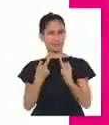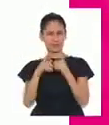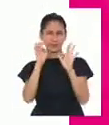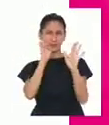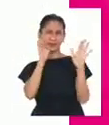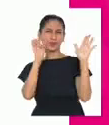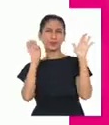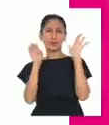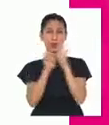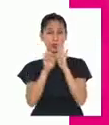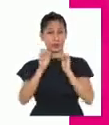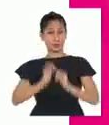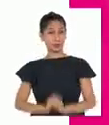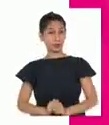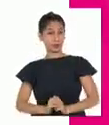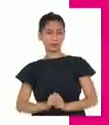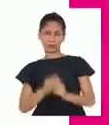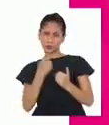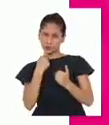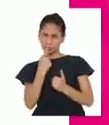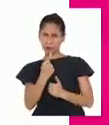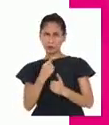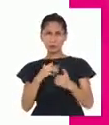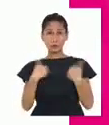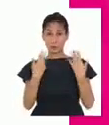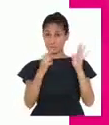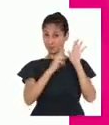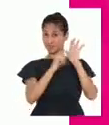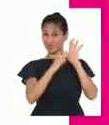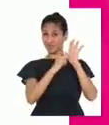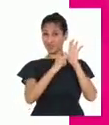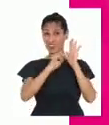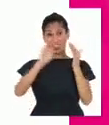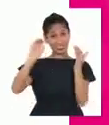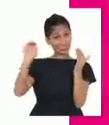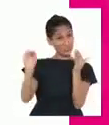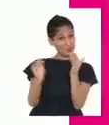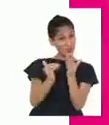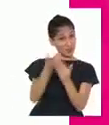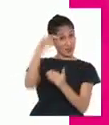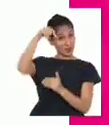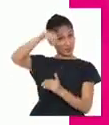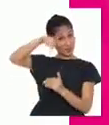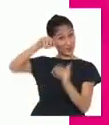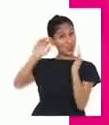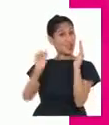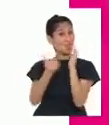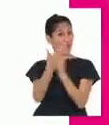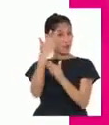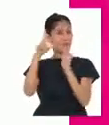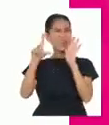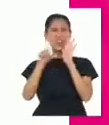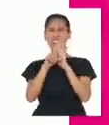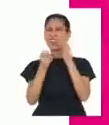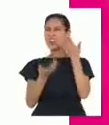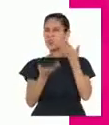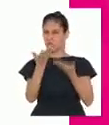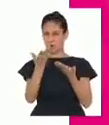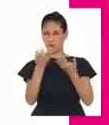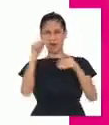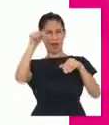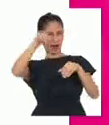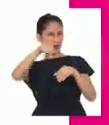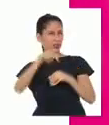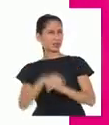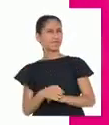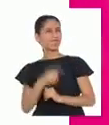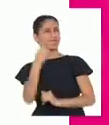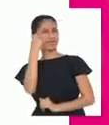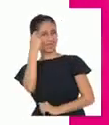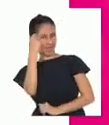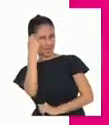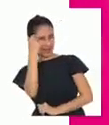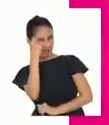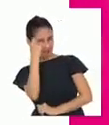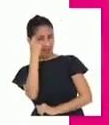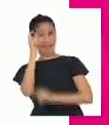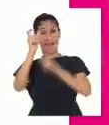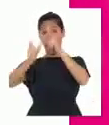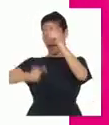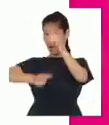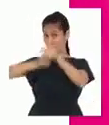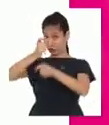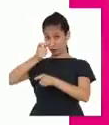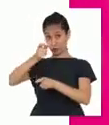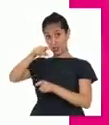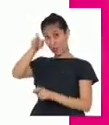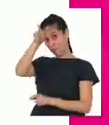ejemplo, podemos concluir que con esta nueva reforma electoral se logró un aspecto más democrático, permitir la elección directa.